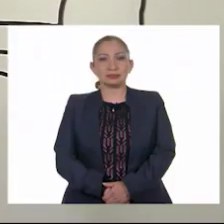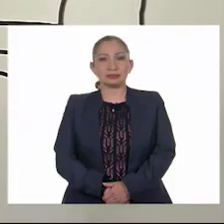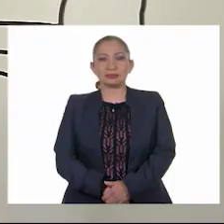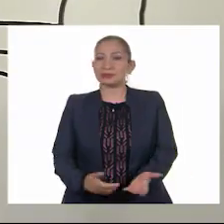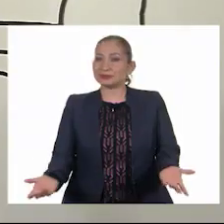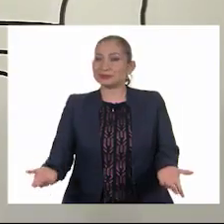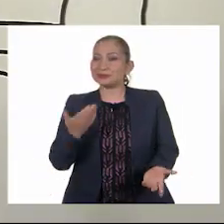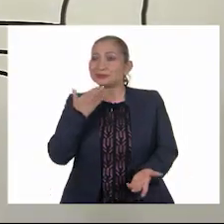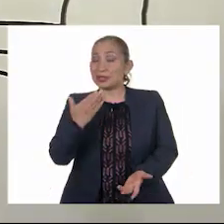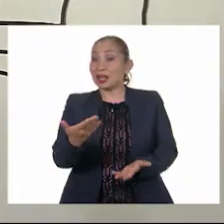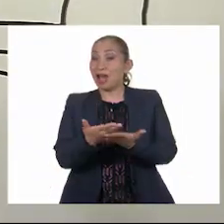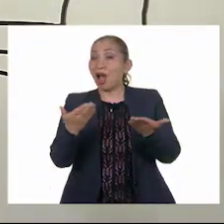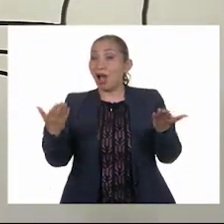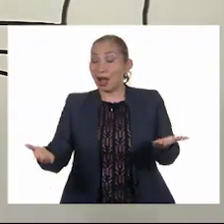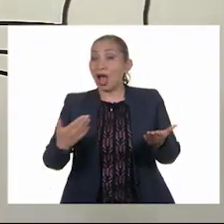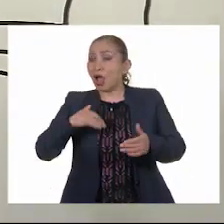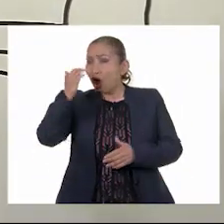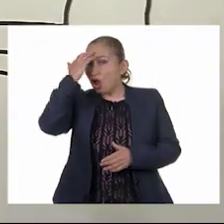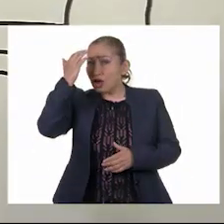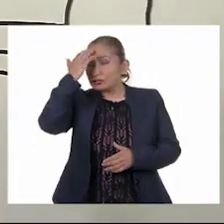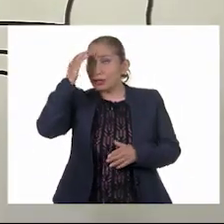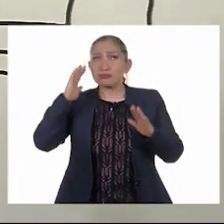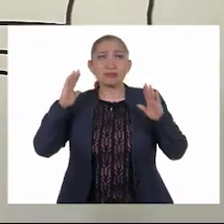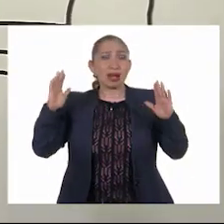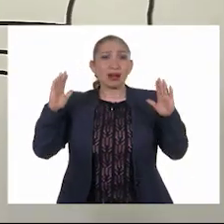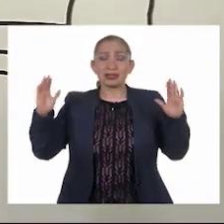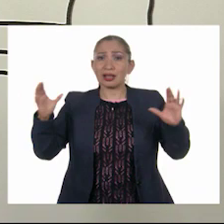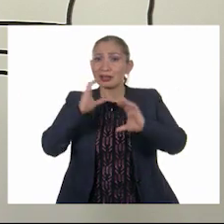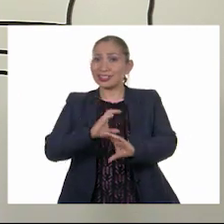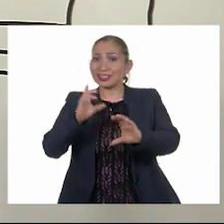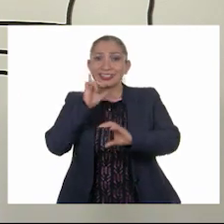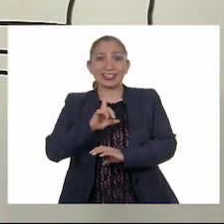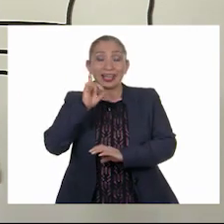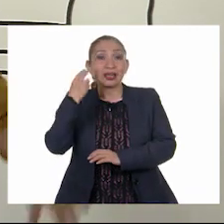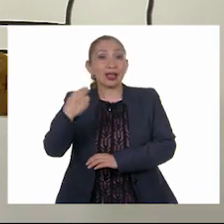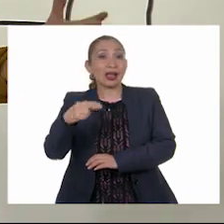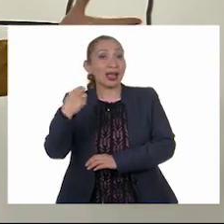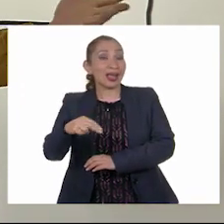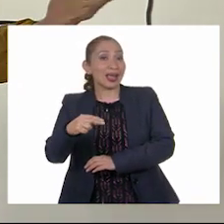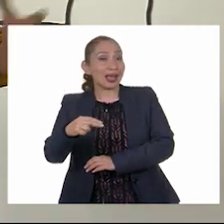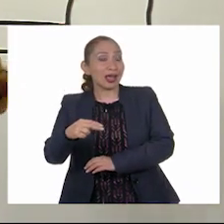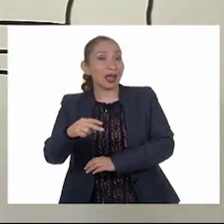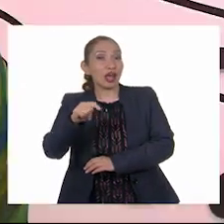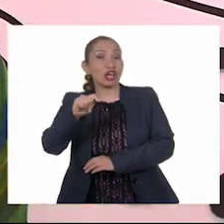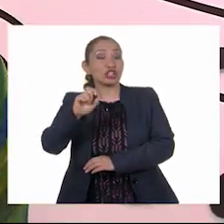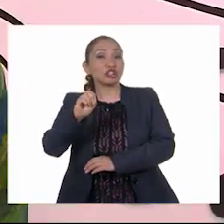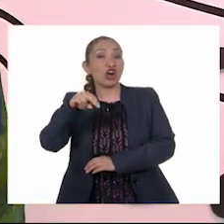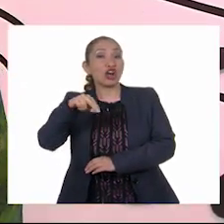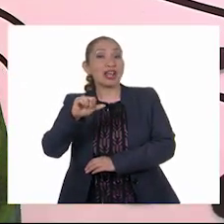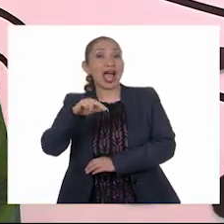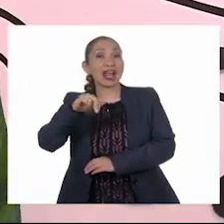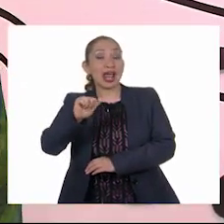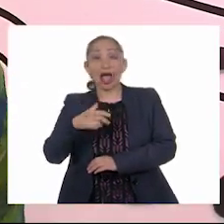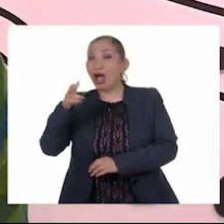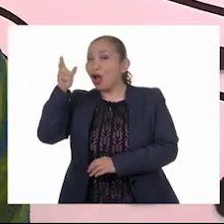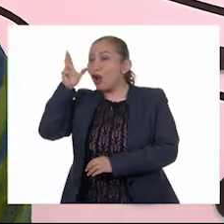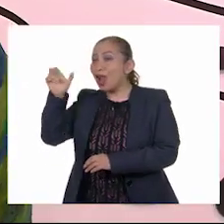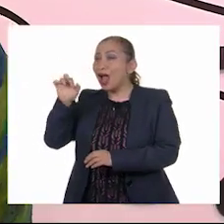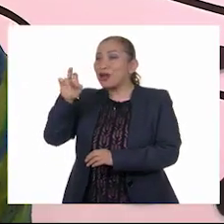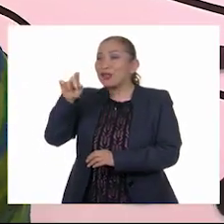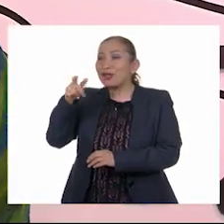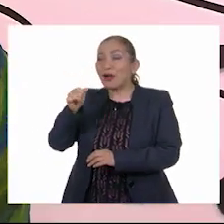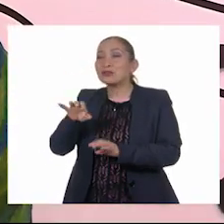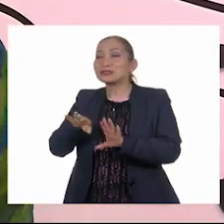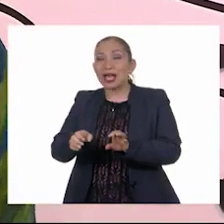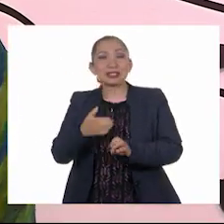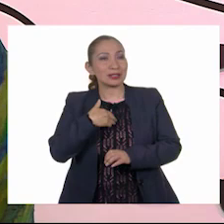Bueno, mis preciosos, pues ahora sí, vamos a conocer a esta maravillosa cantante que se llama Tonana. Hola, Rodrigo, ¿cómo estás? Muy